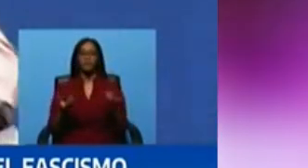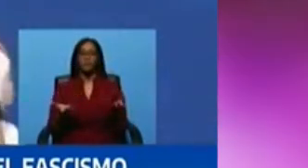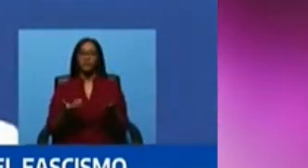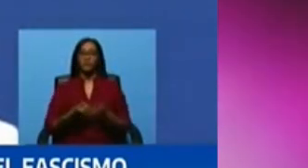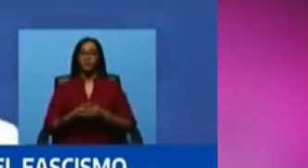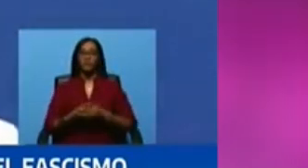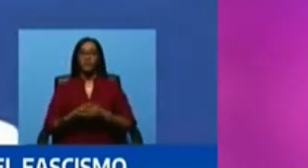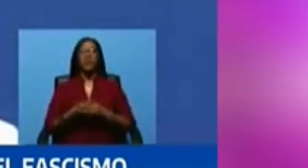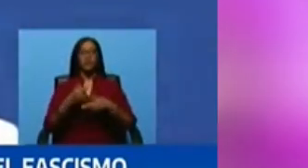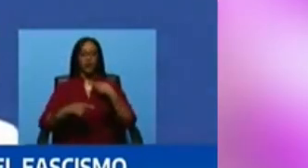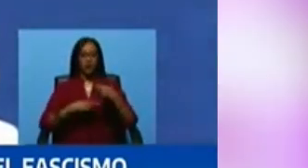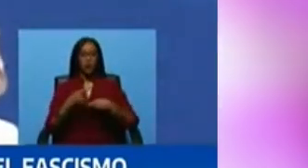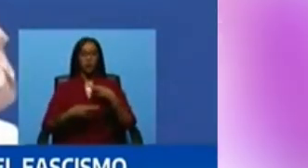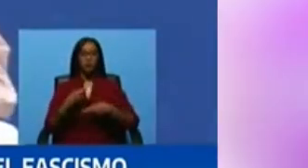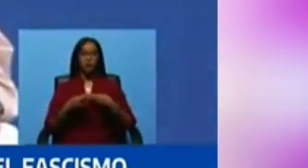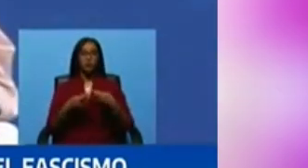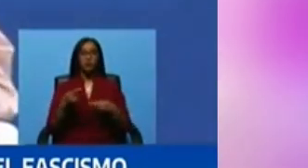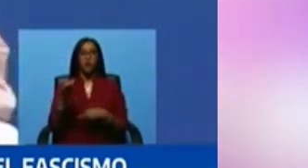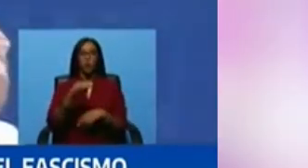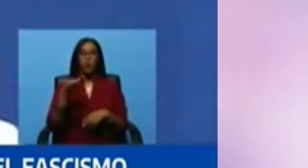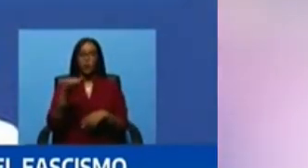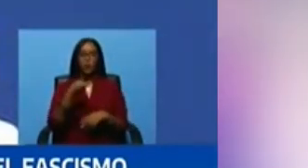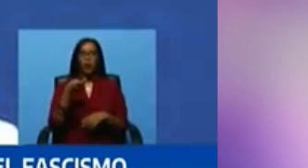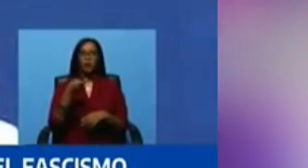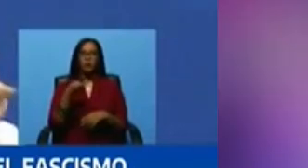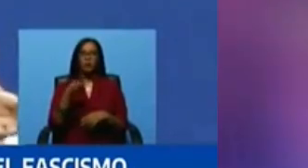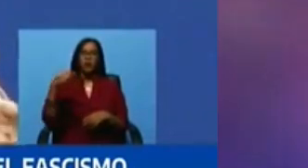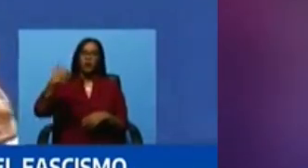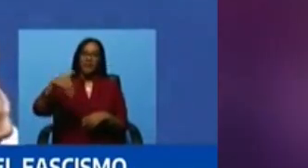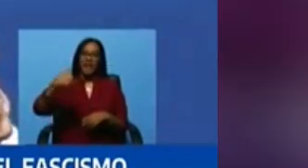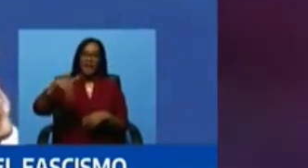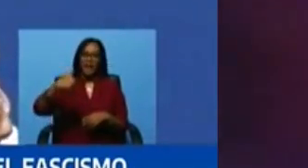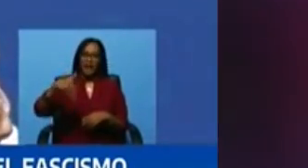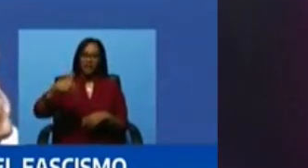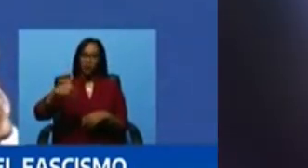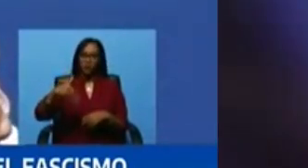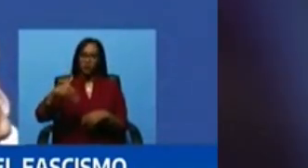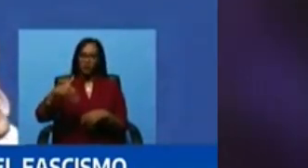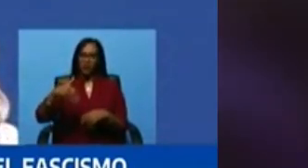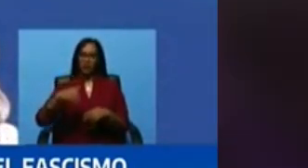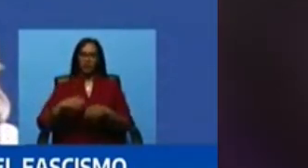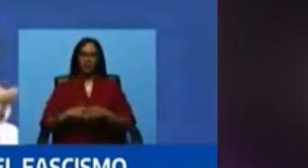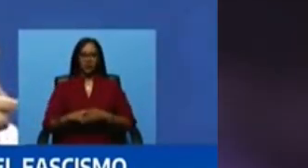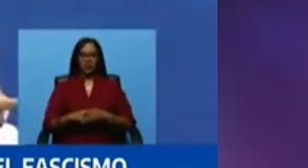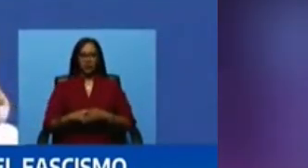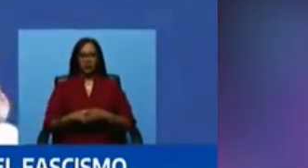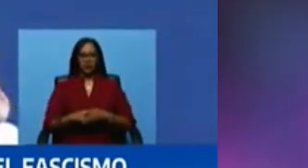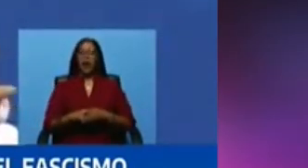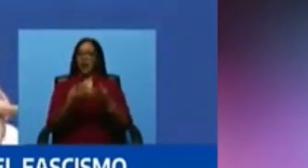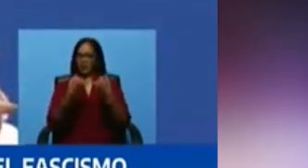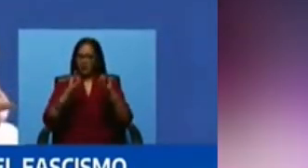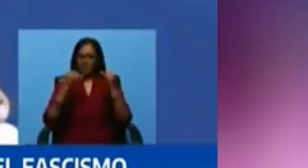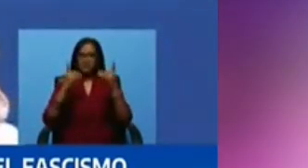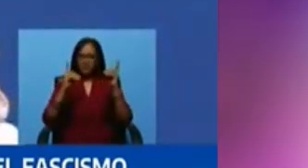Y fue una revolución que buscó los derechos postergados a la independencia,